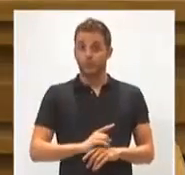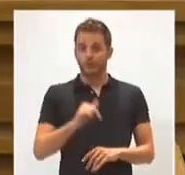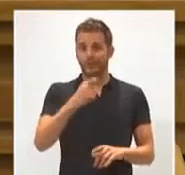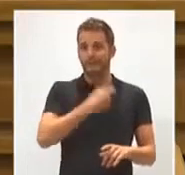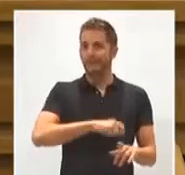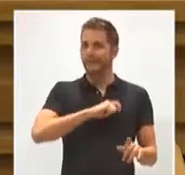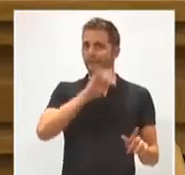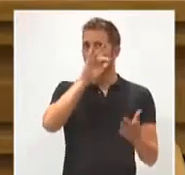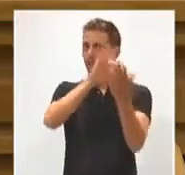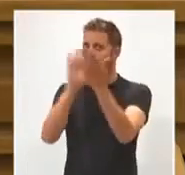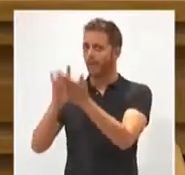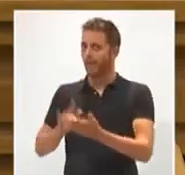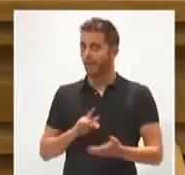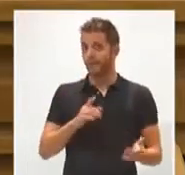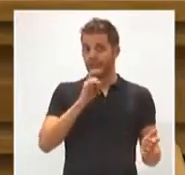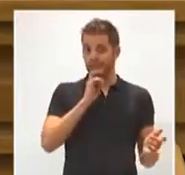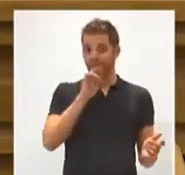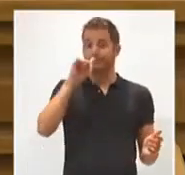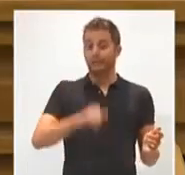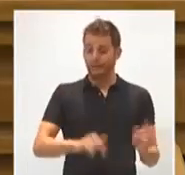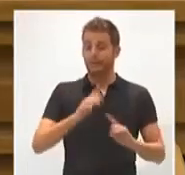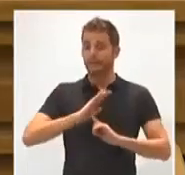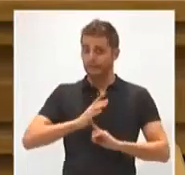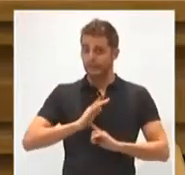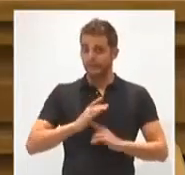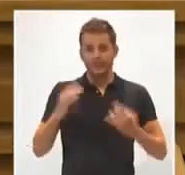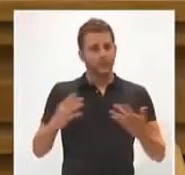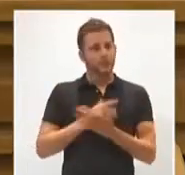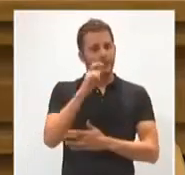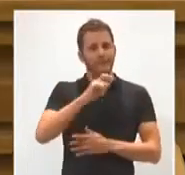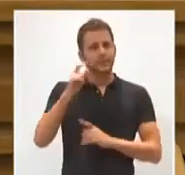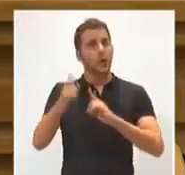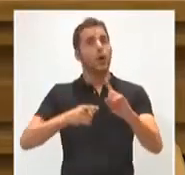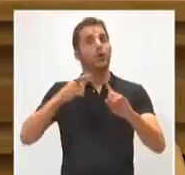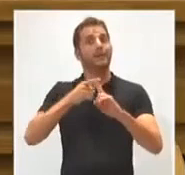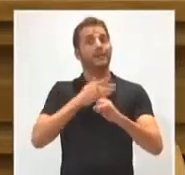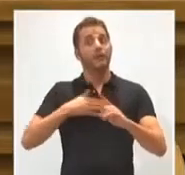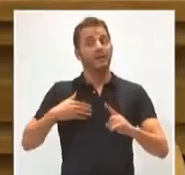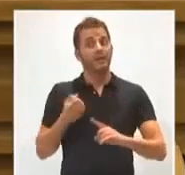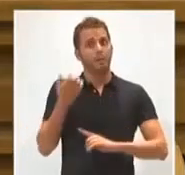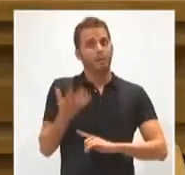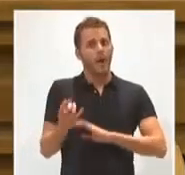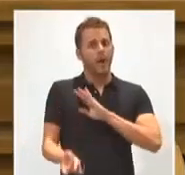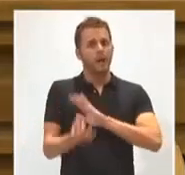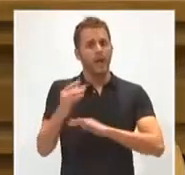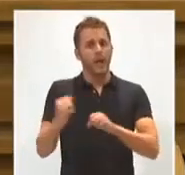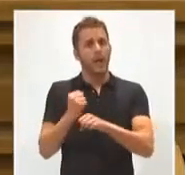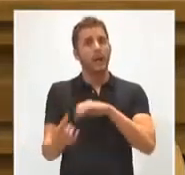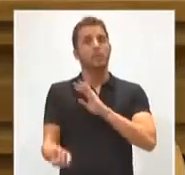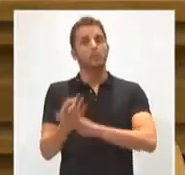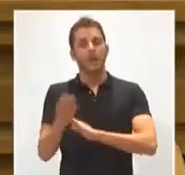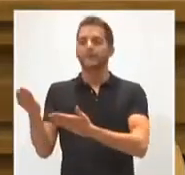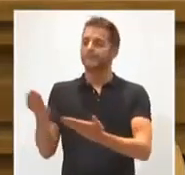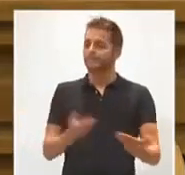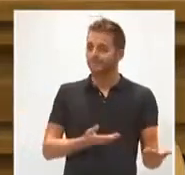falta aquí realmente se atiende a todo el que tiene intención de crear riqueza y de crear empleo no